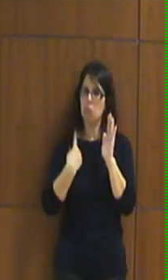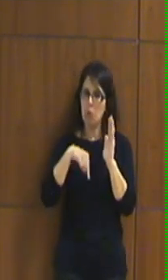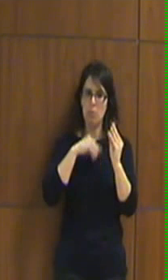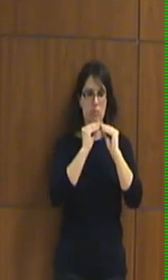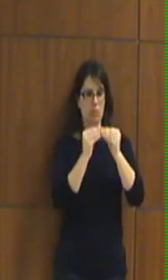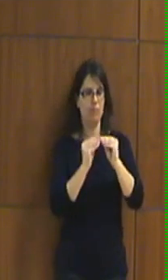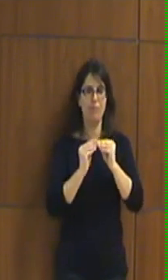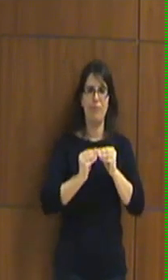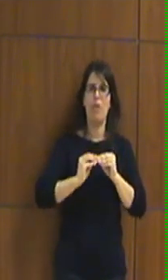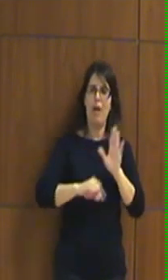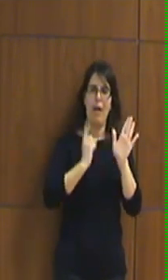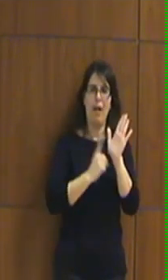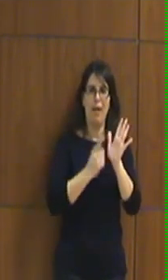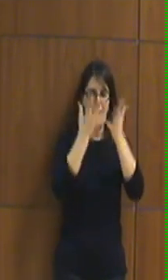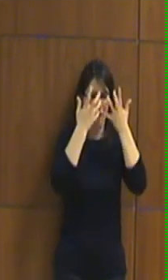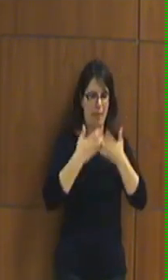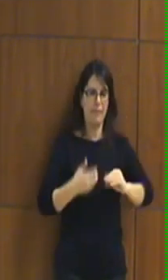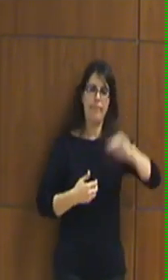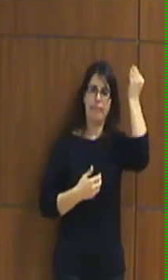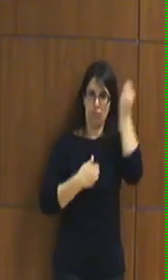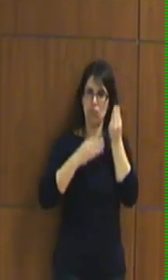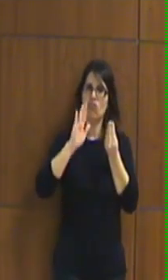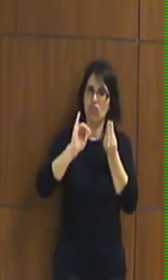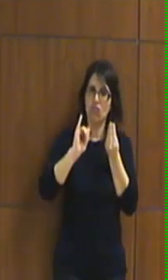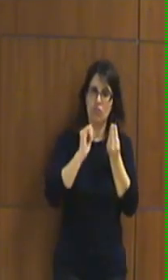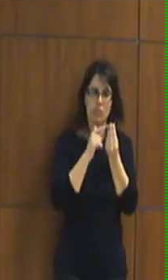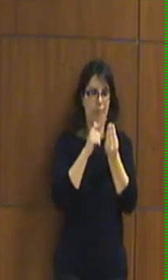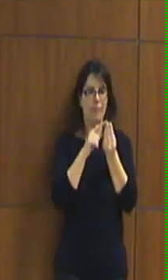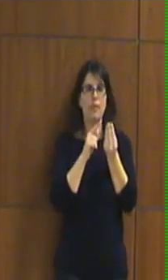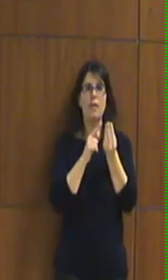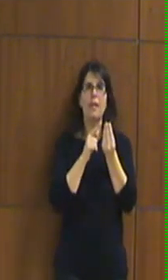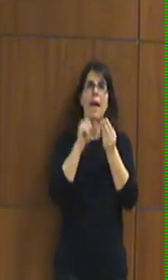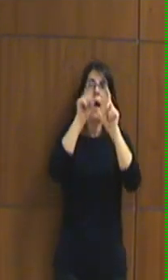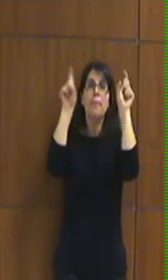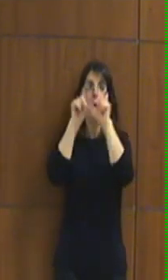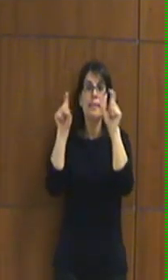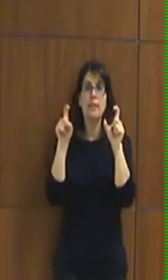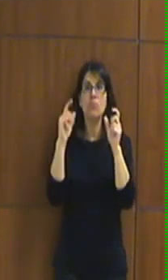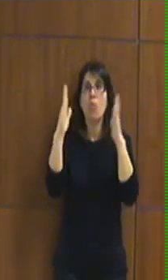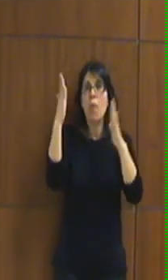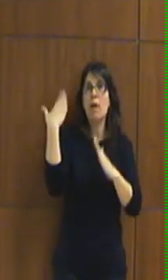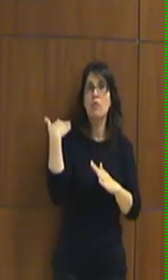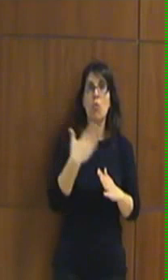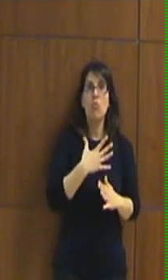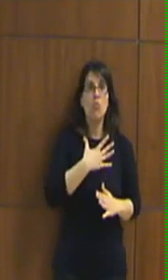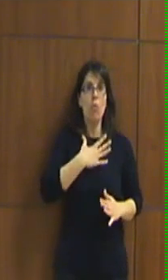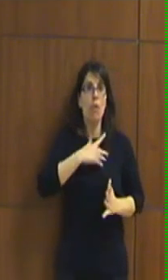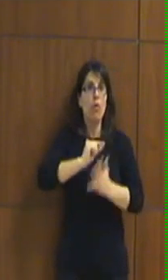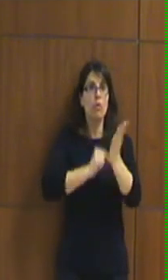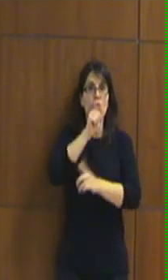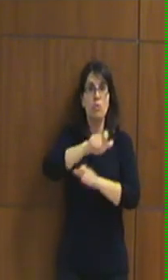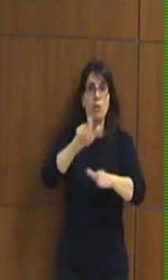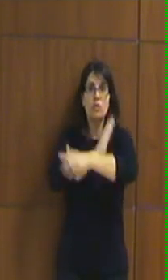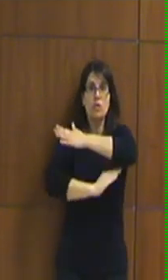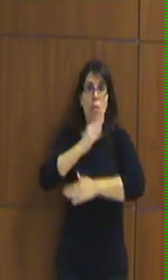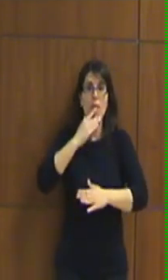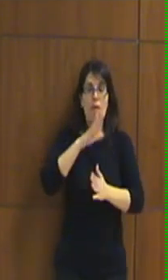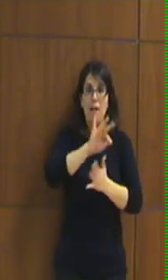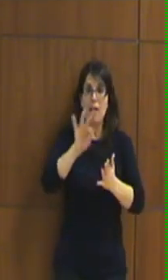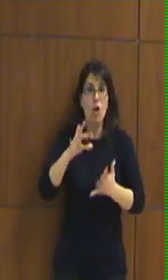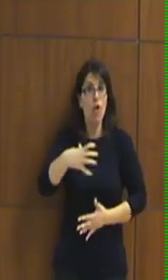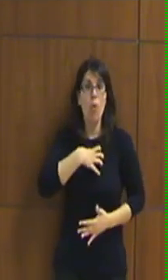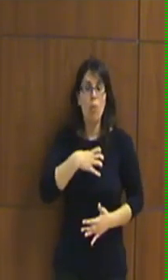legislado, hemos dado alternativas a aquellas empresas que en un momento determinado no podían contratar personas con discapacidad, pero no hemos